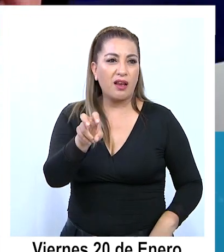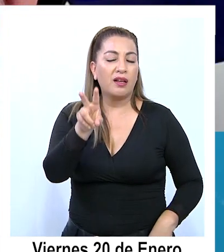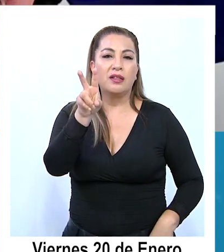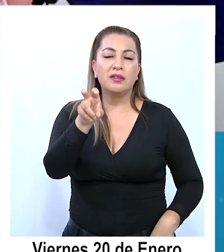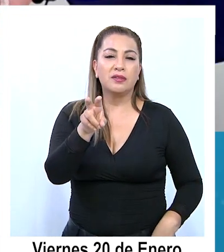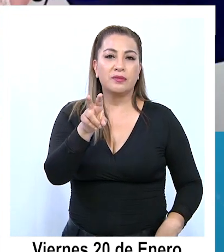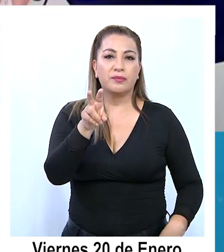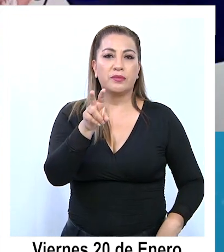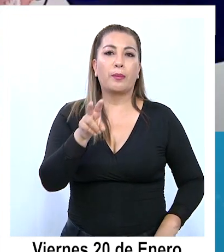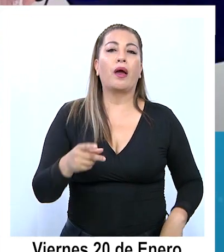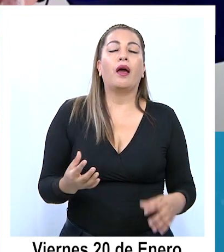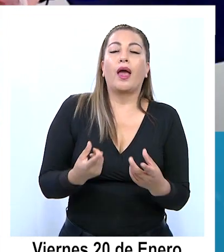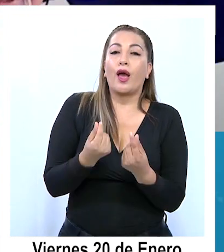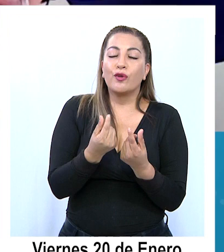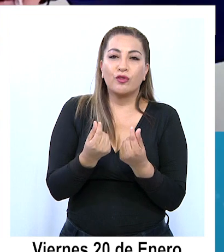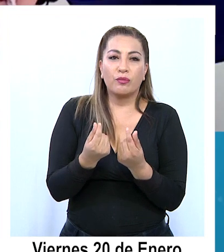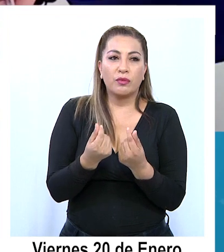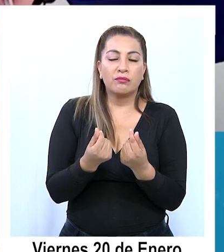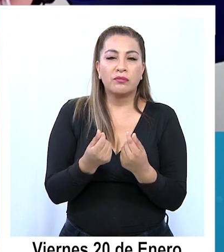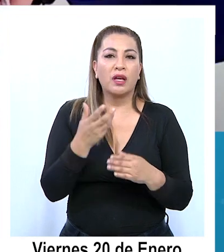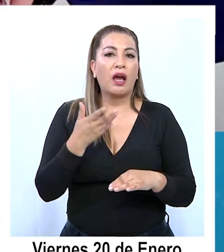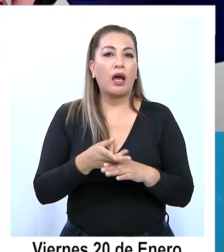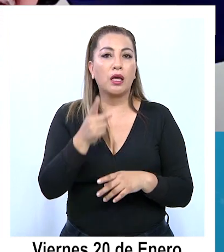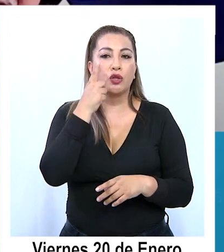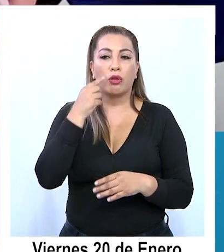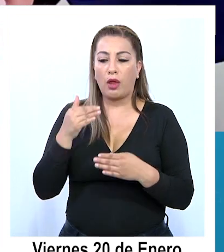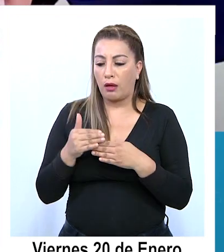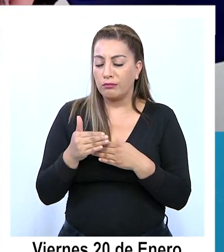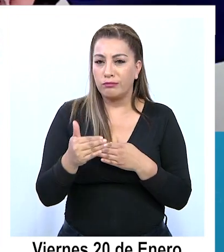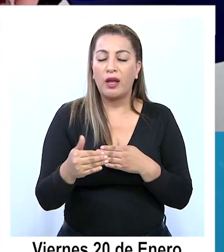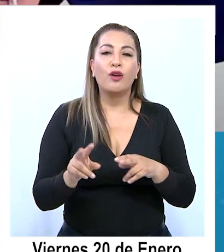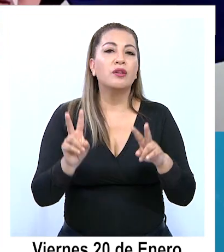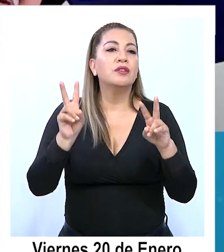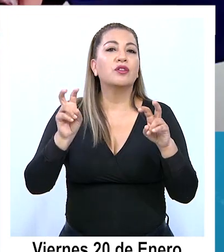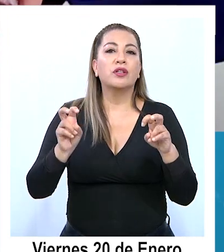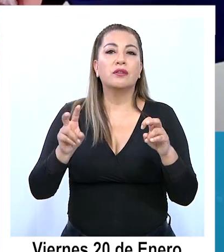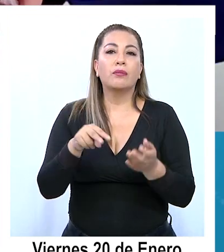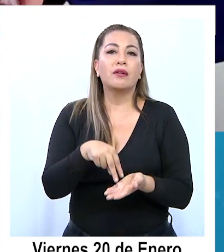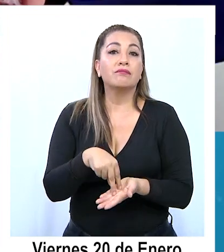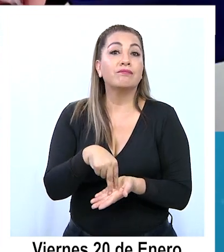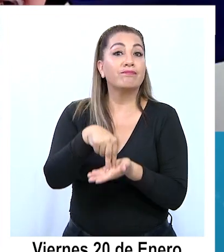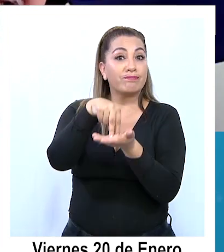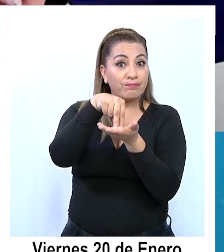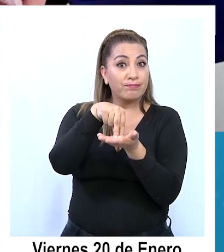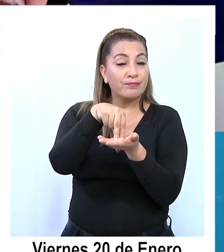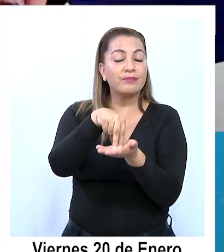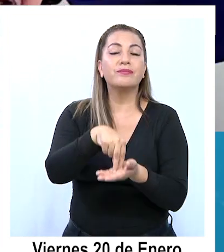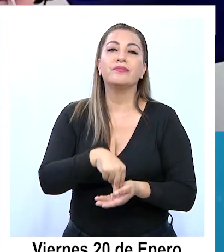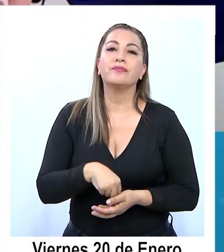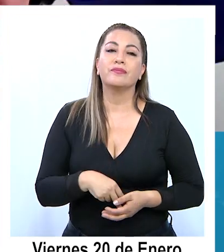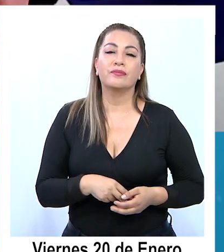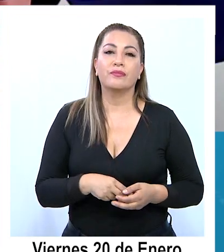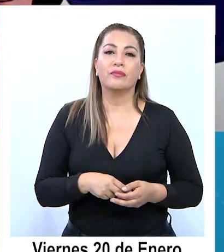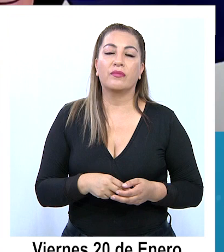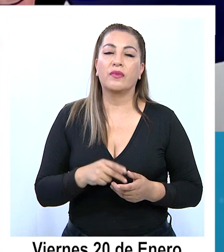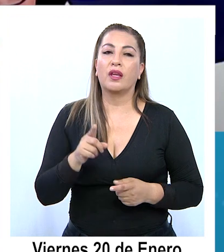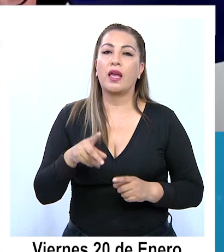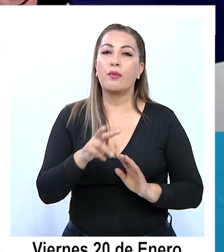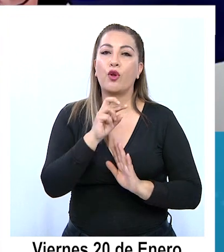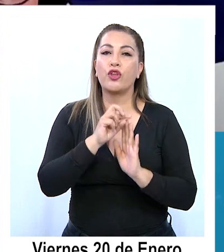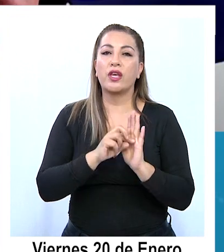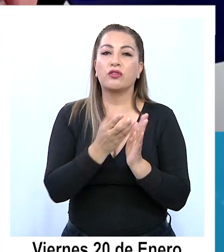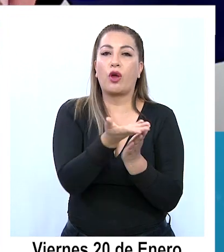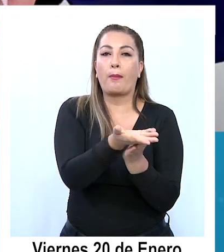más económico, ¿cierto? Hemos tenido también en estos días bastante ruido con el tema de la zona franca, ¿cierto? Y el retiro de este